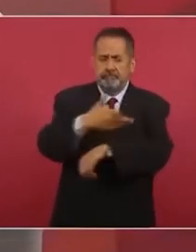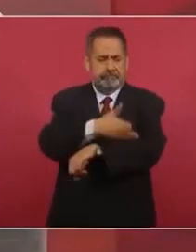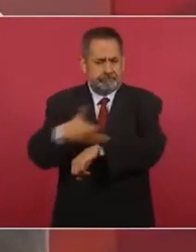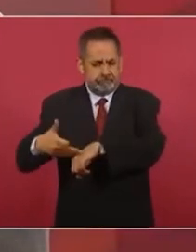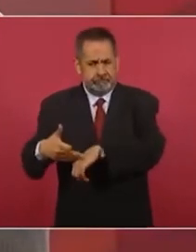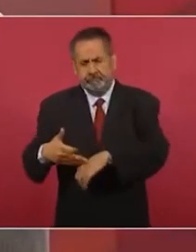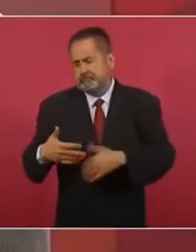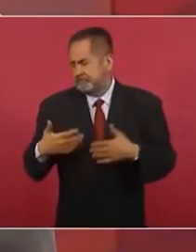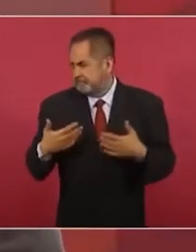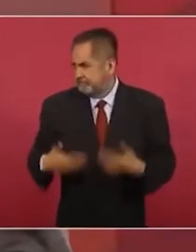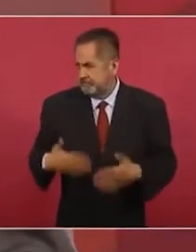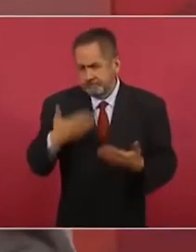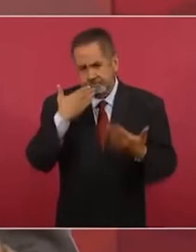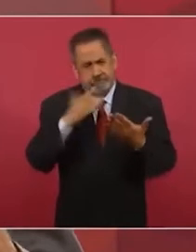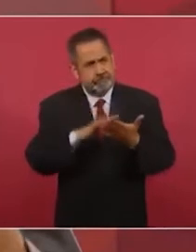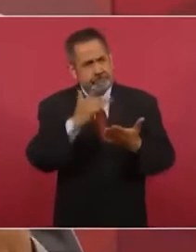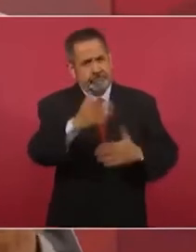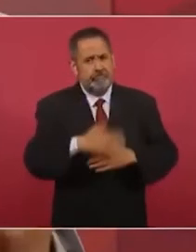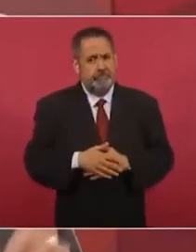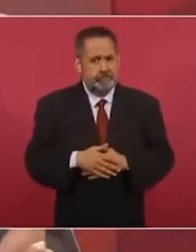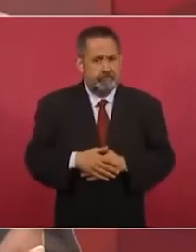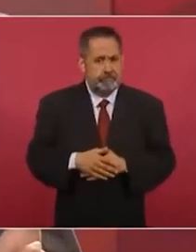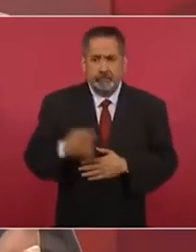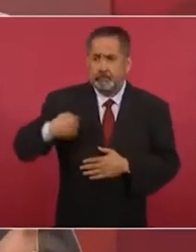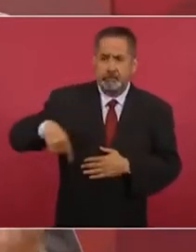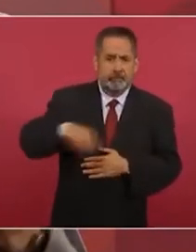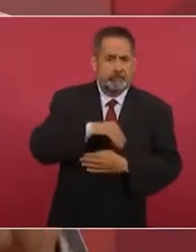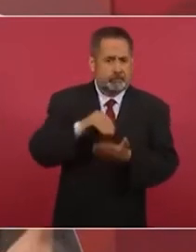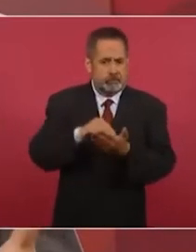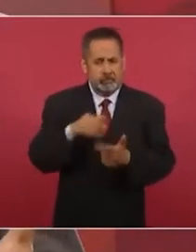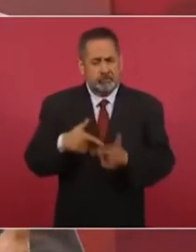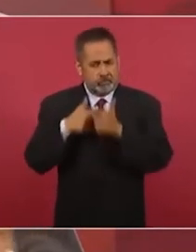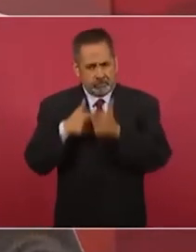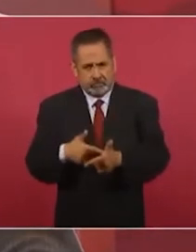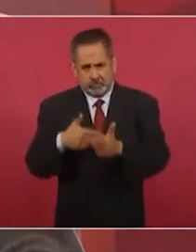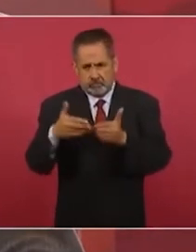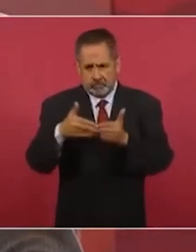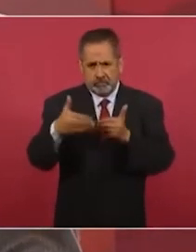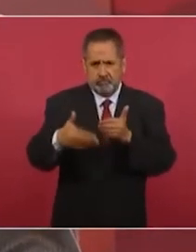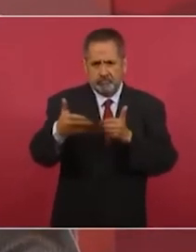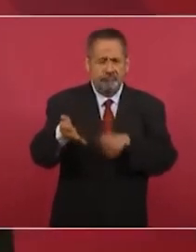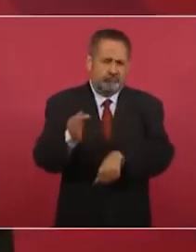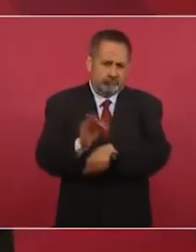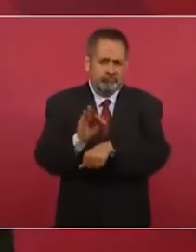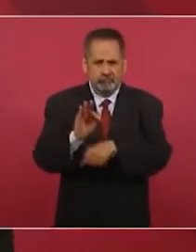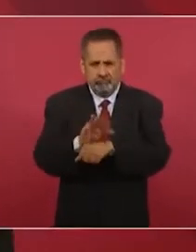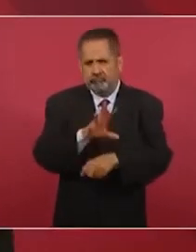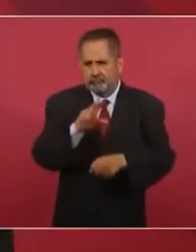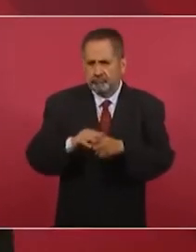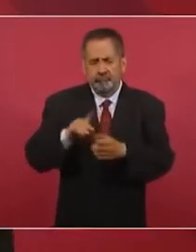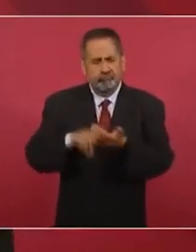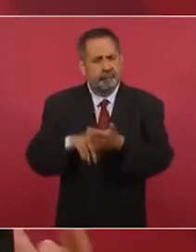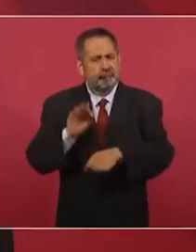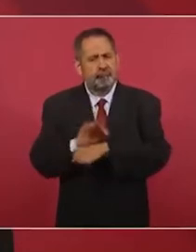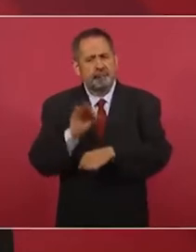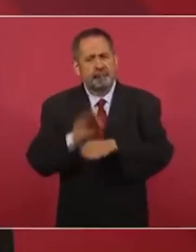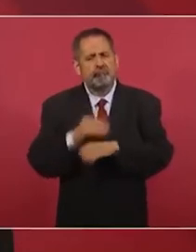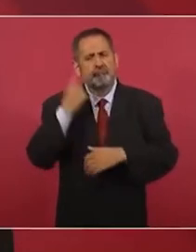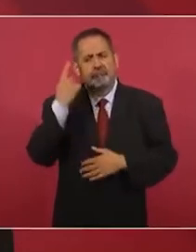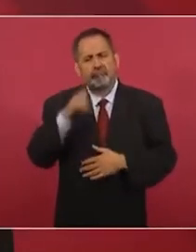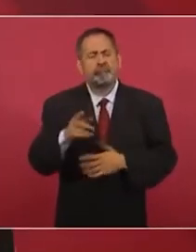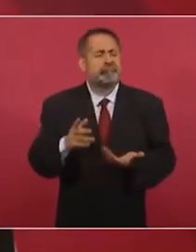mucho, que vamos a seguir también defendiéndolos para que no